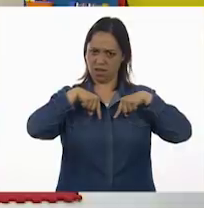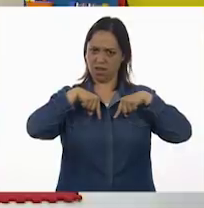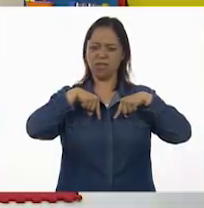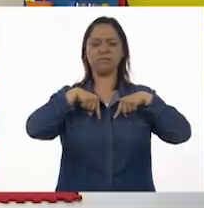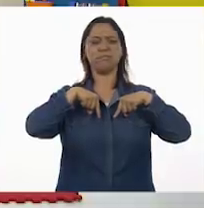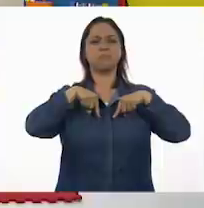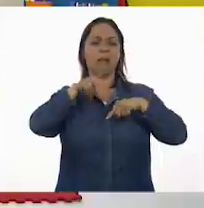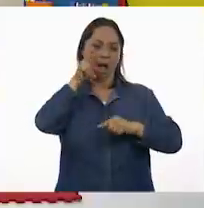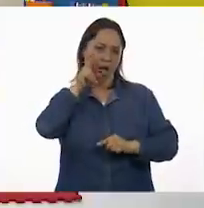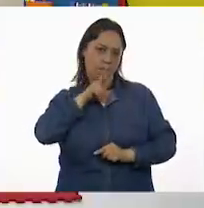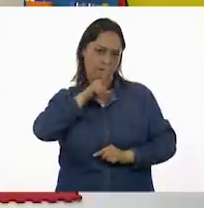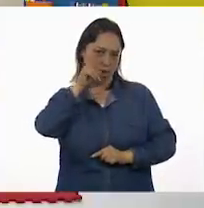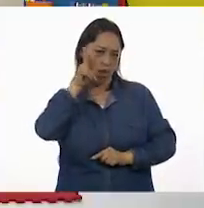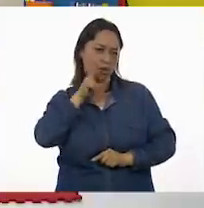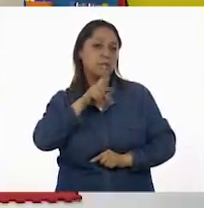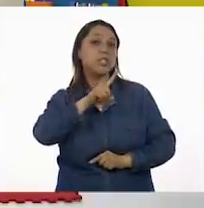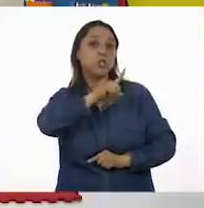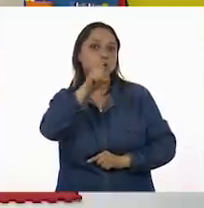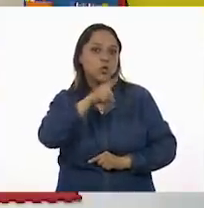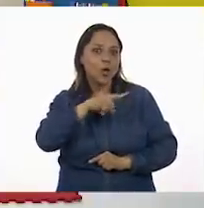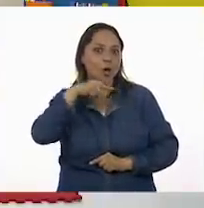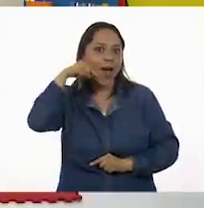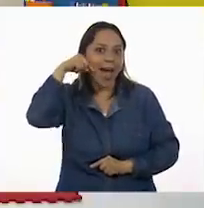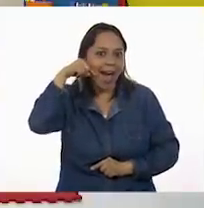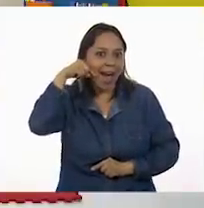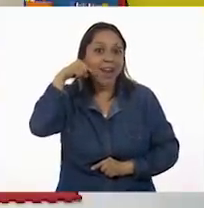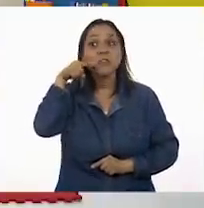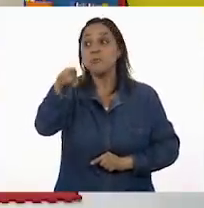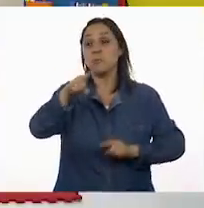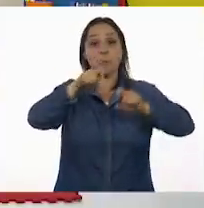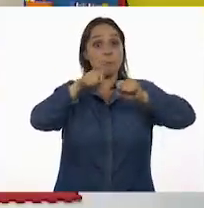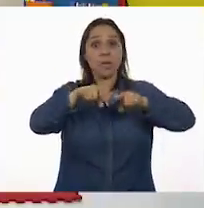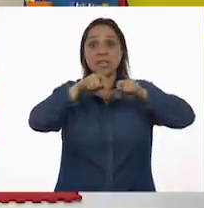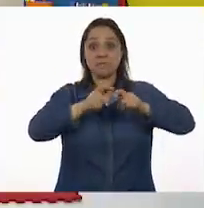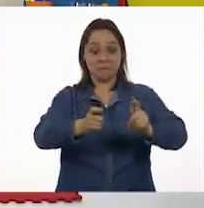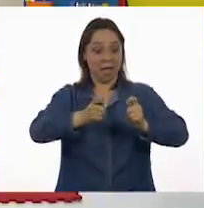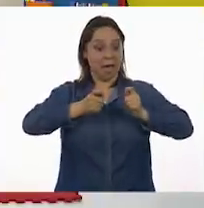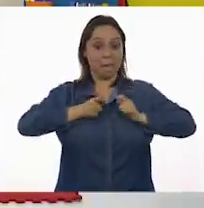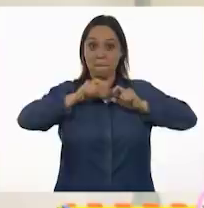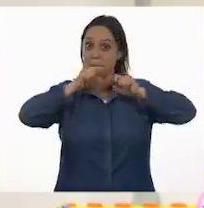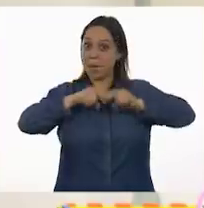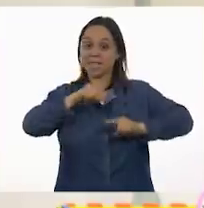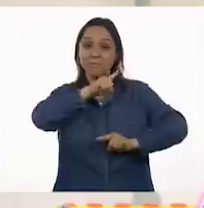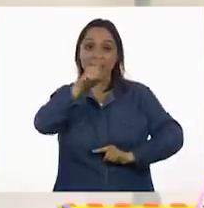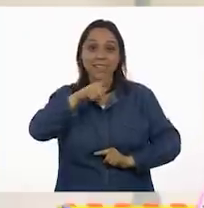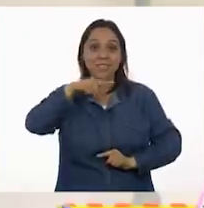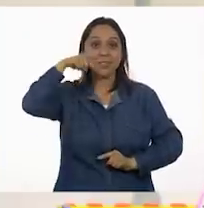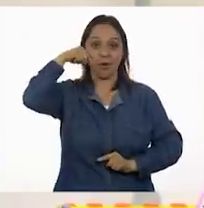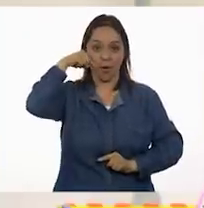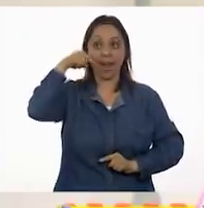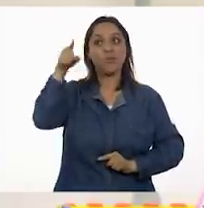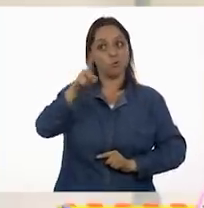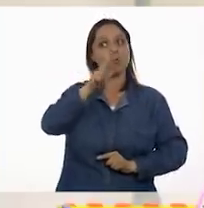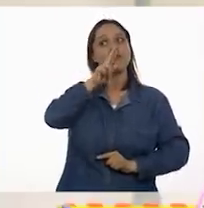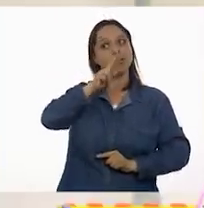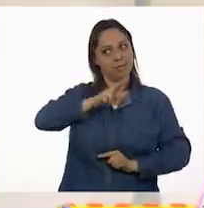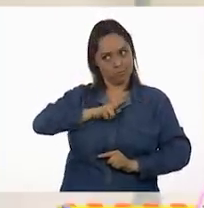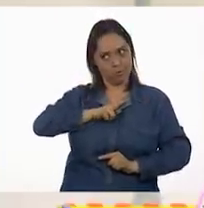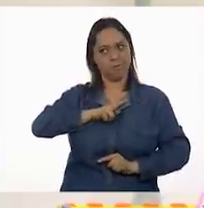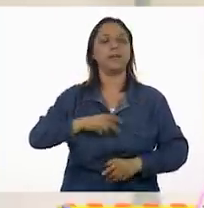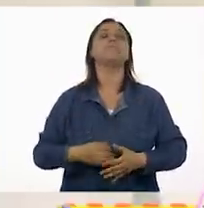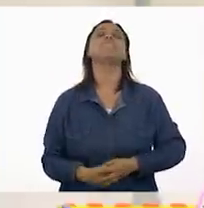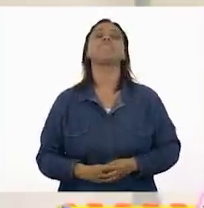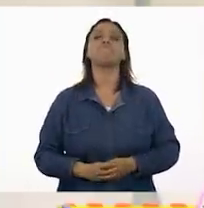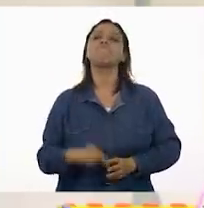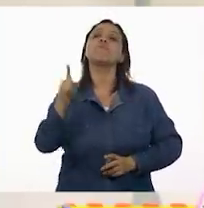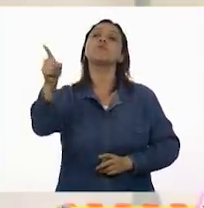A ver. Sohar, te tocó representarte a ti. A ver, me tienes que contestar lo siguiente.